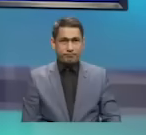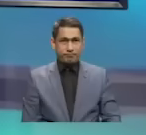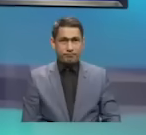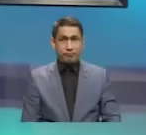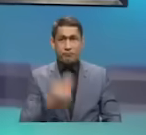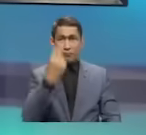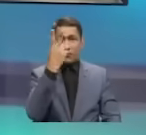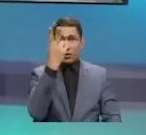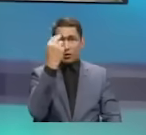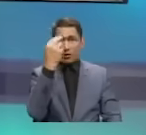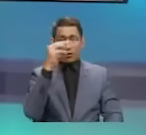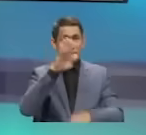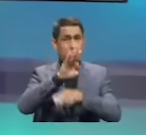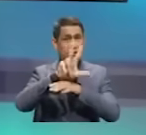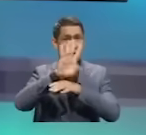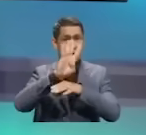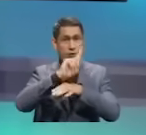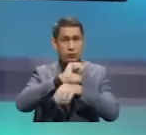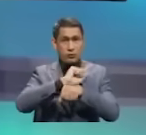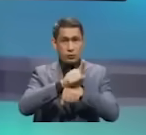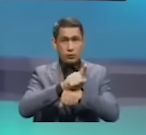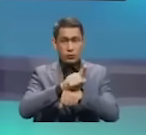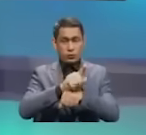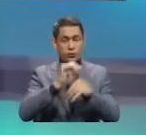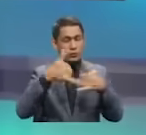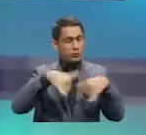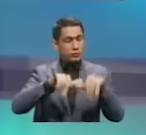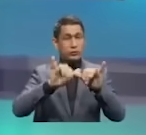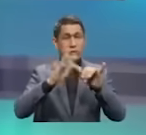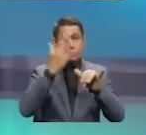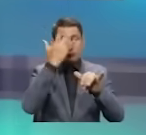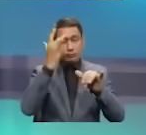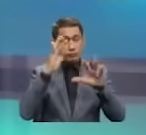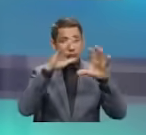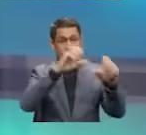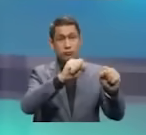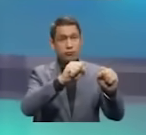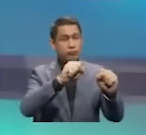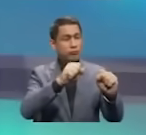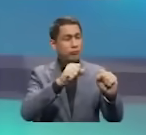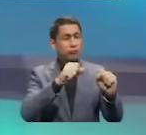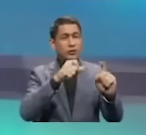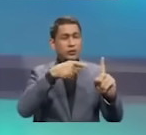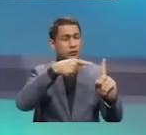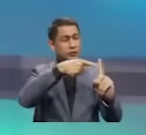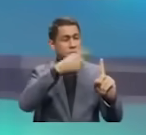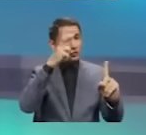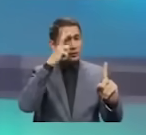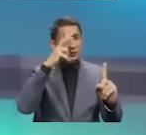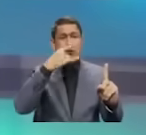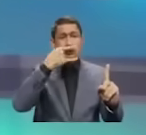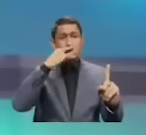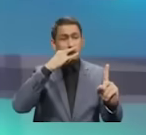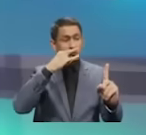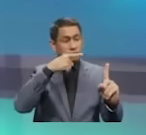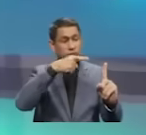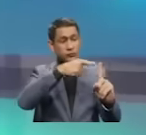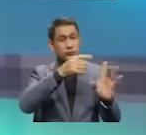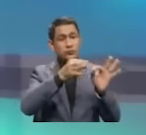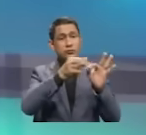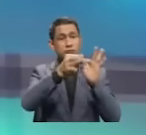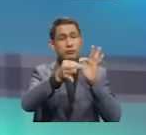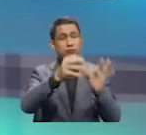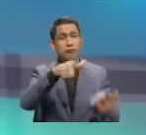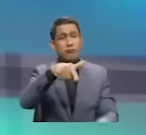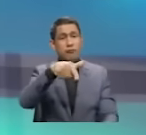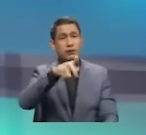Horas con 34 minutos, seguimos con más. Atención, porque capturan a alias Niño Rico y alias Beneco, eso en el cantón Quinindé.